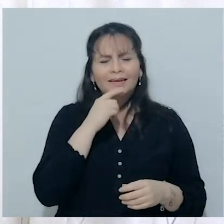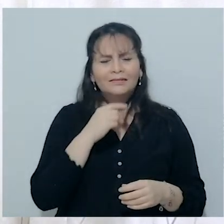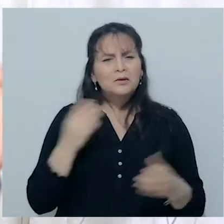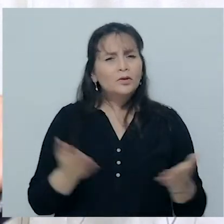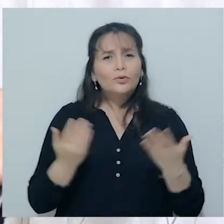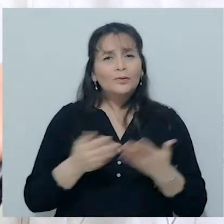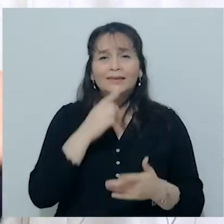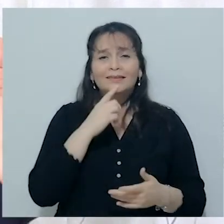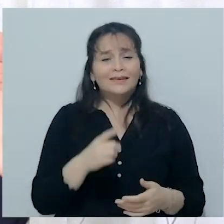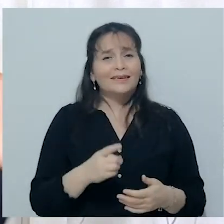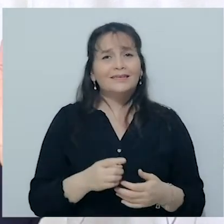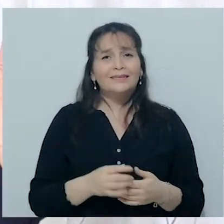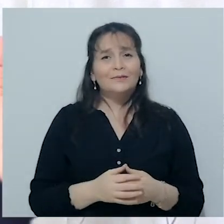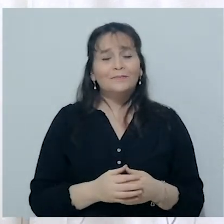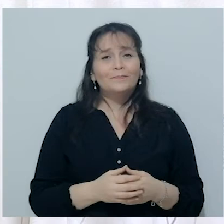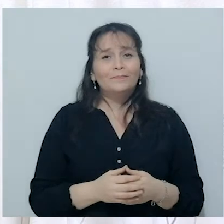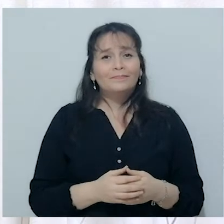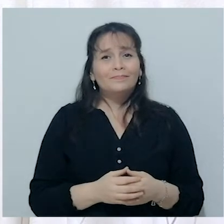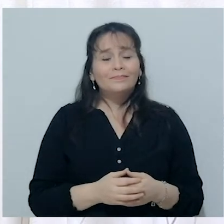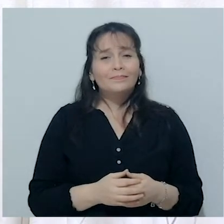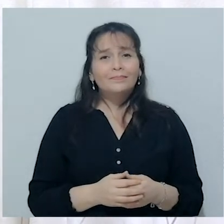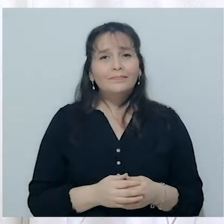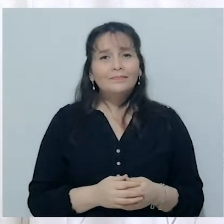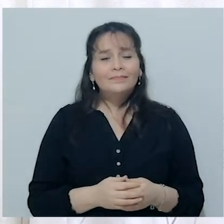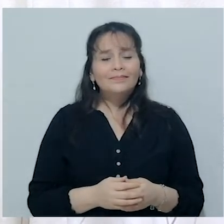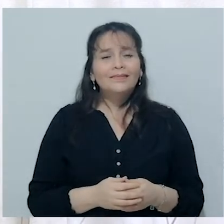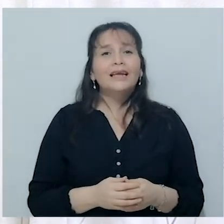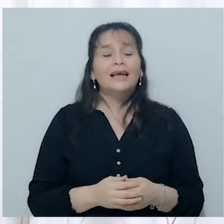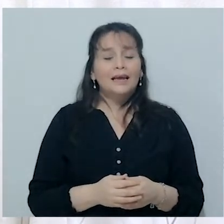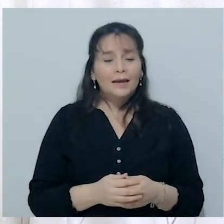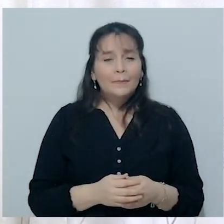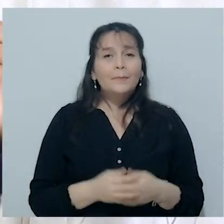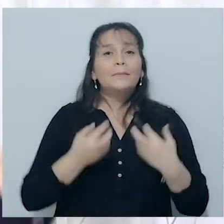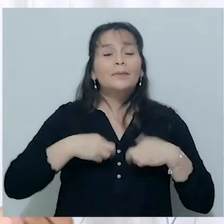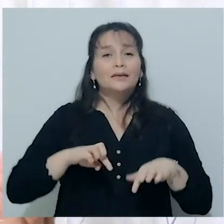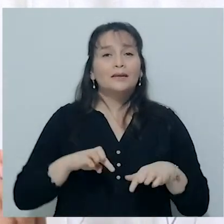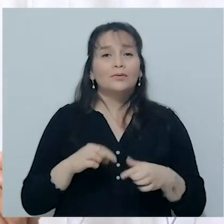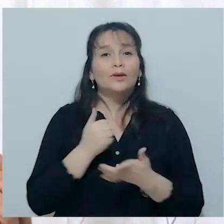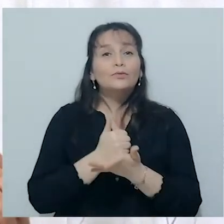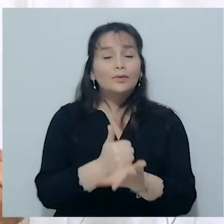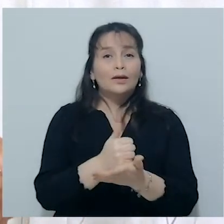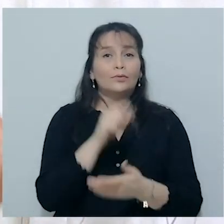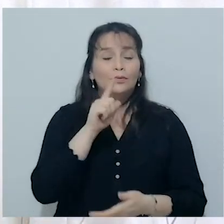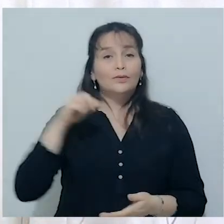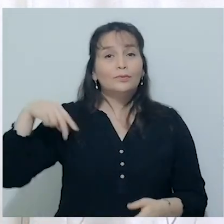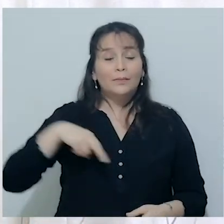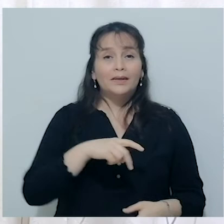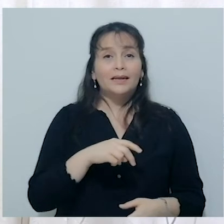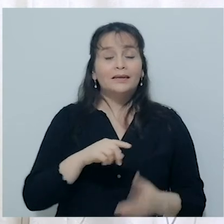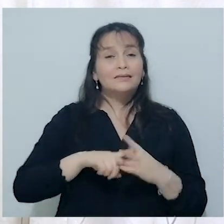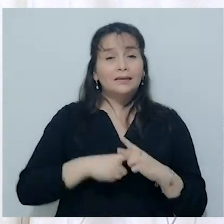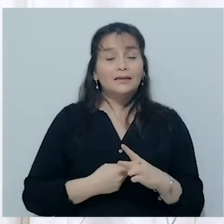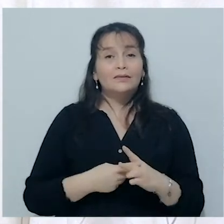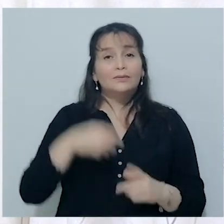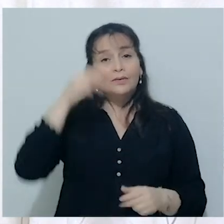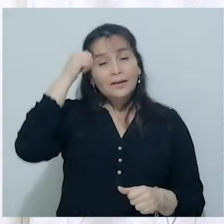usted amigo, usted amiga, señorita, joven, de donde esté y cualquiera sea la circunstancia, déjenos